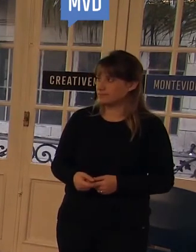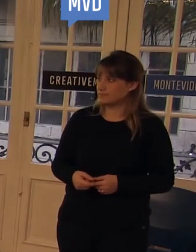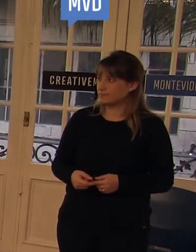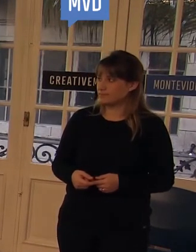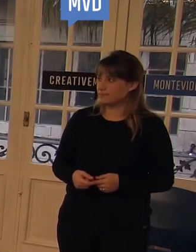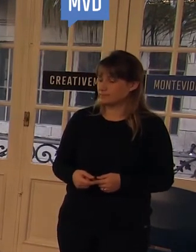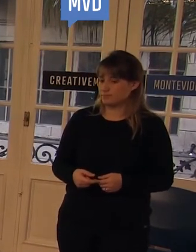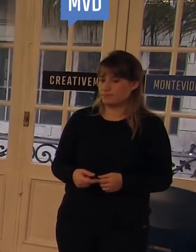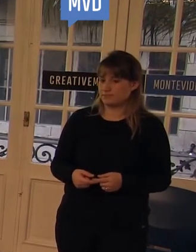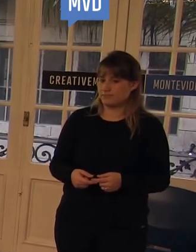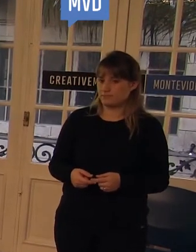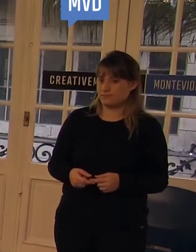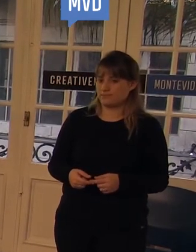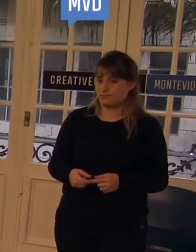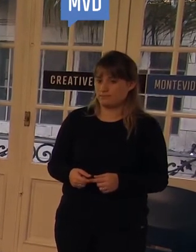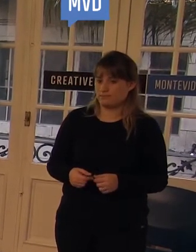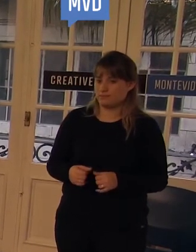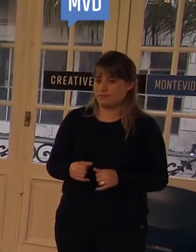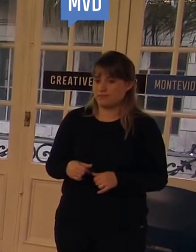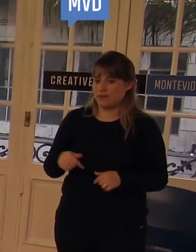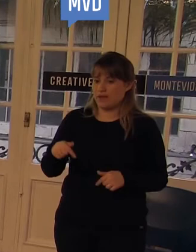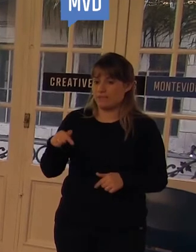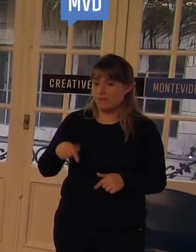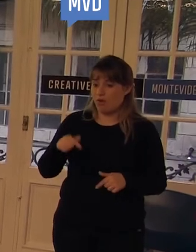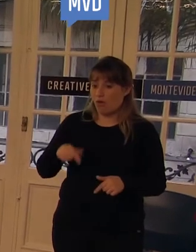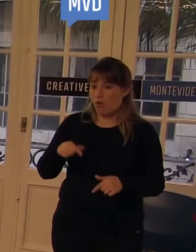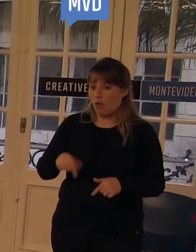Entonces, les voy a contar un poco del proceso de diseño que tengo hoy.